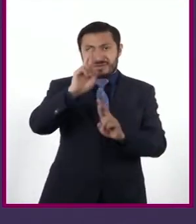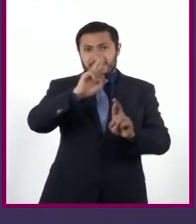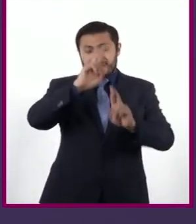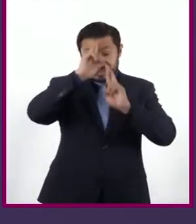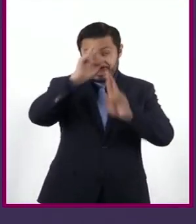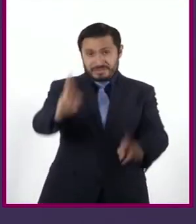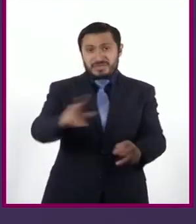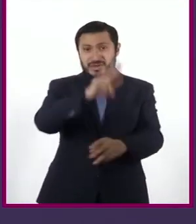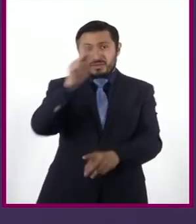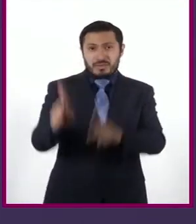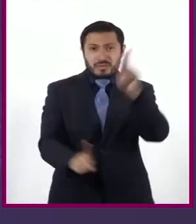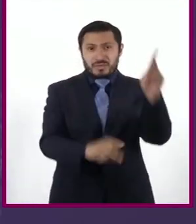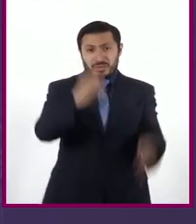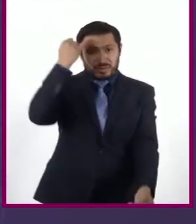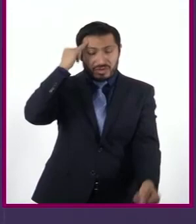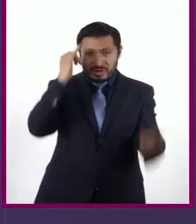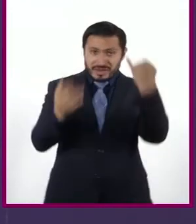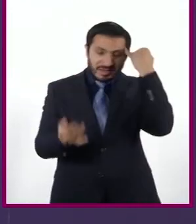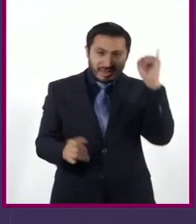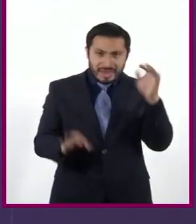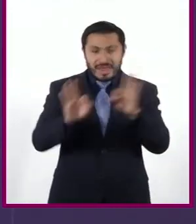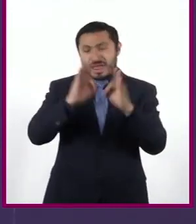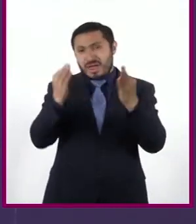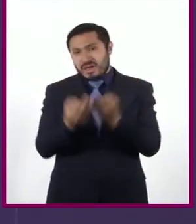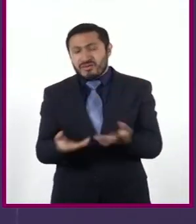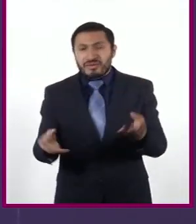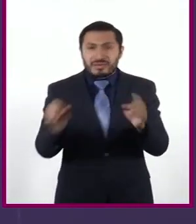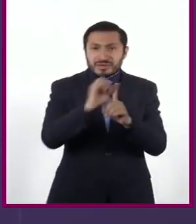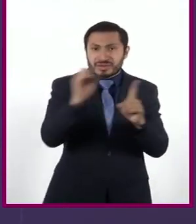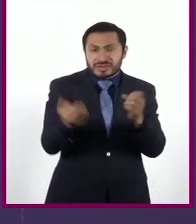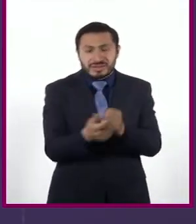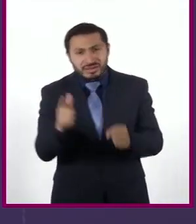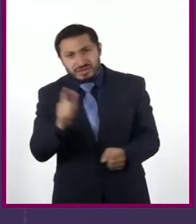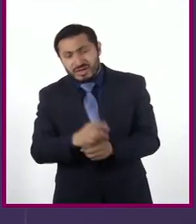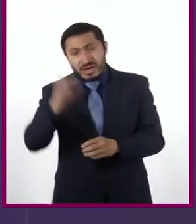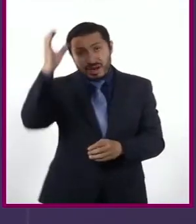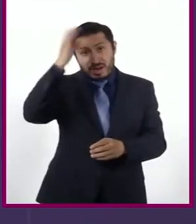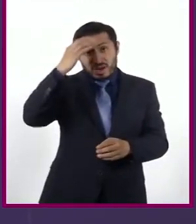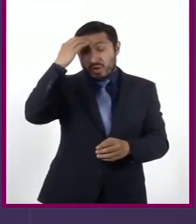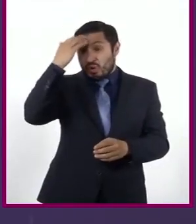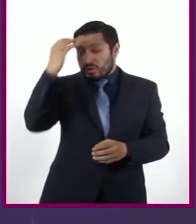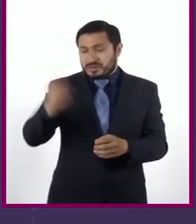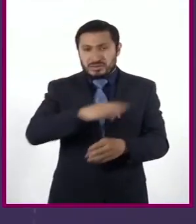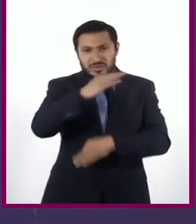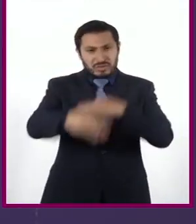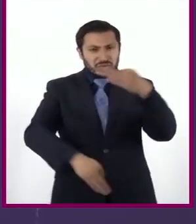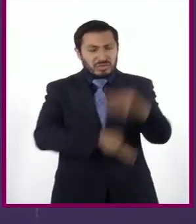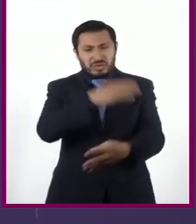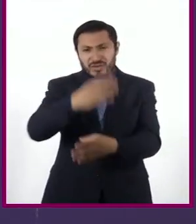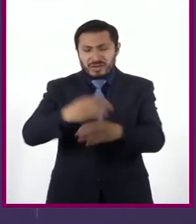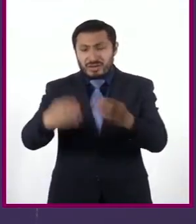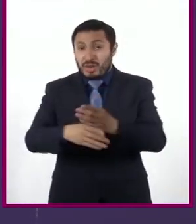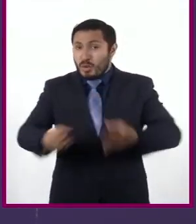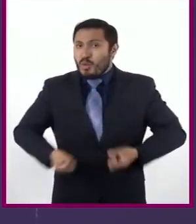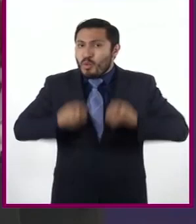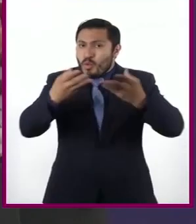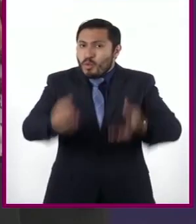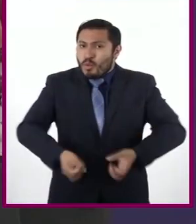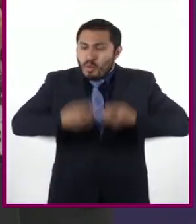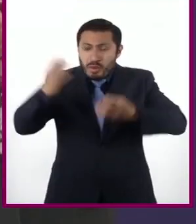por sus conocimientos, formas de organización social y todo aquello que aportan a la cultura de nuestro país y del